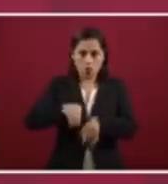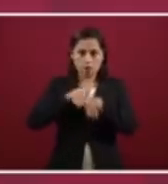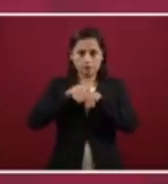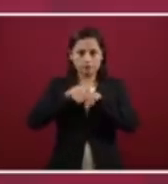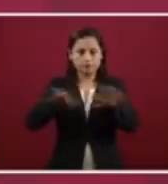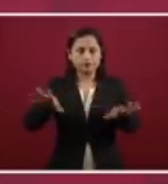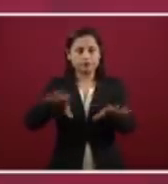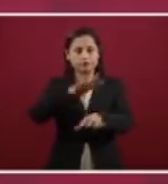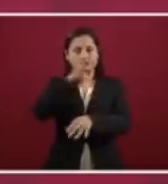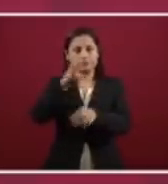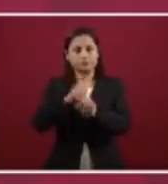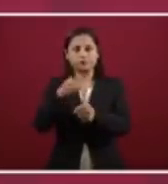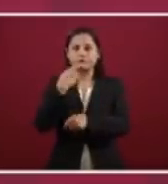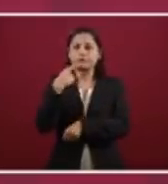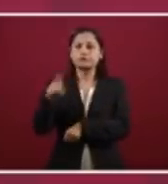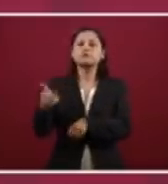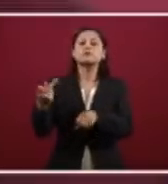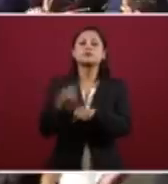completamente sobre esto.